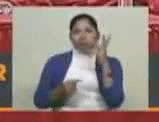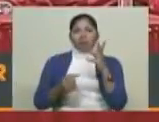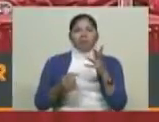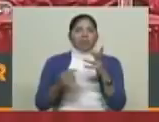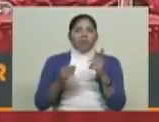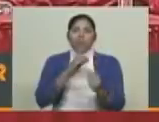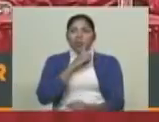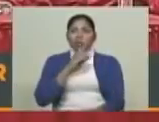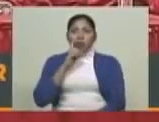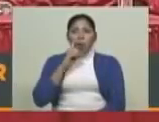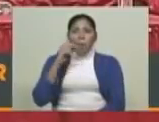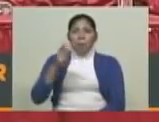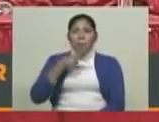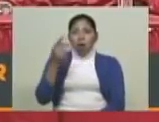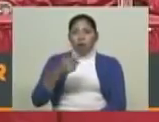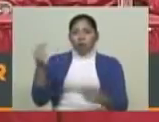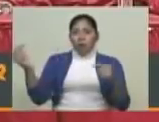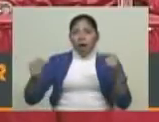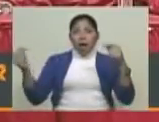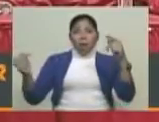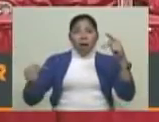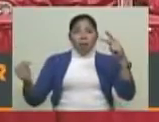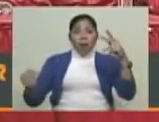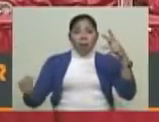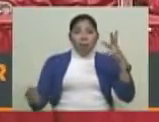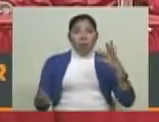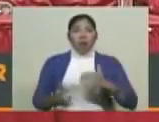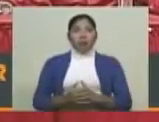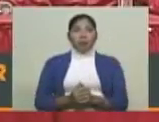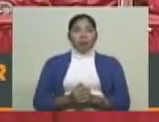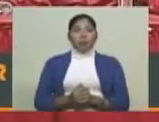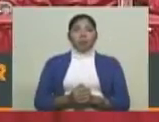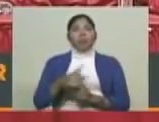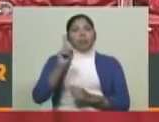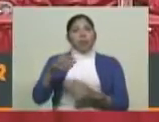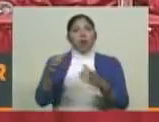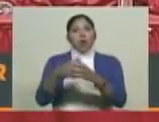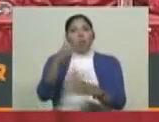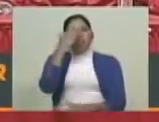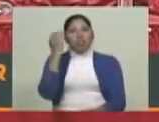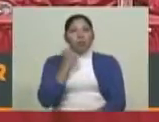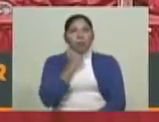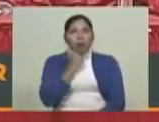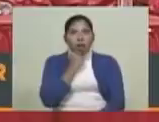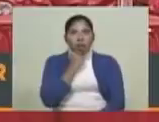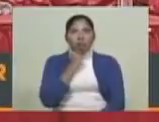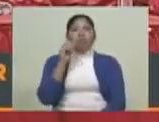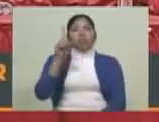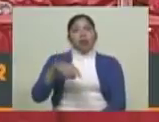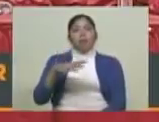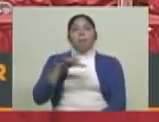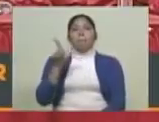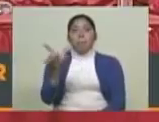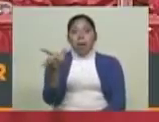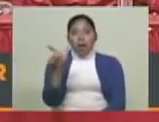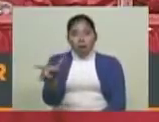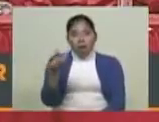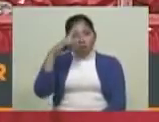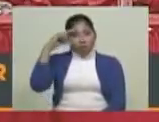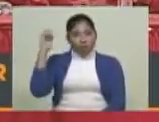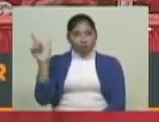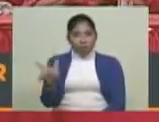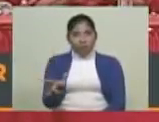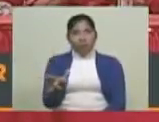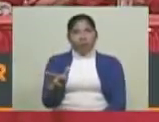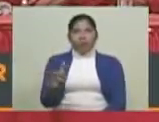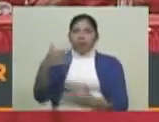Tupamaros, ¿quién más está por aquí? Frente San Francisco de Miranda, un saludo a ustedes. Al Partido Socialista Unido de Venezuela, un gran